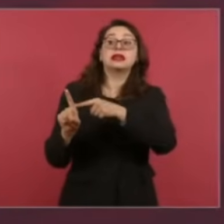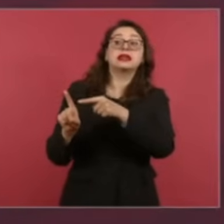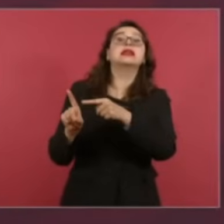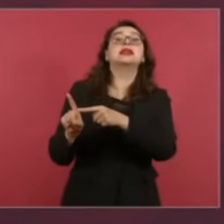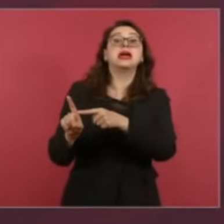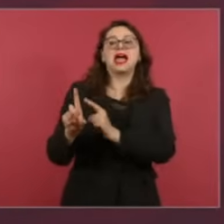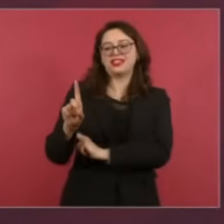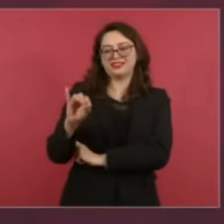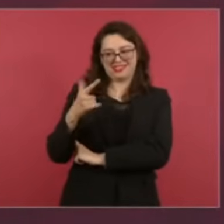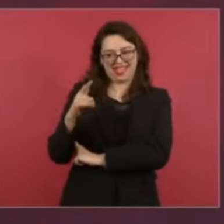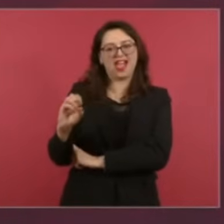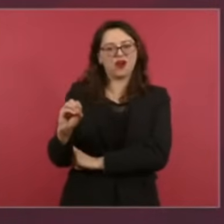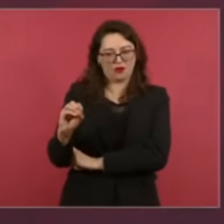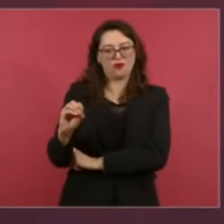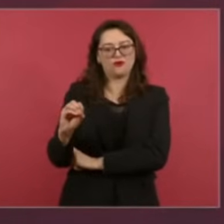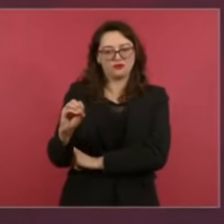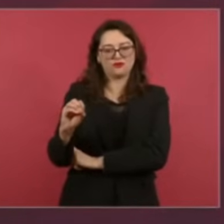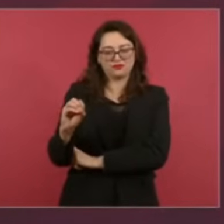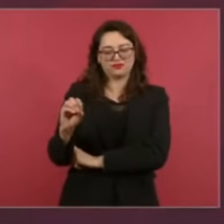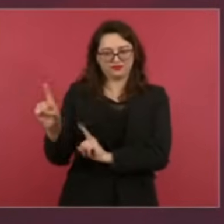y por parte de nosotros